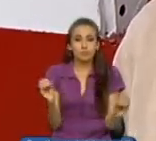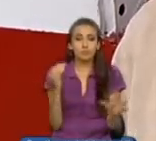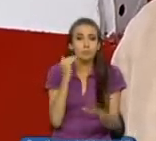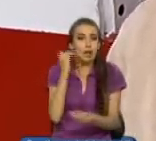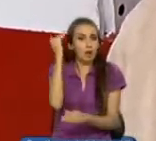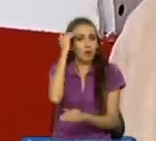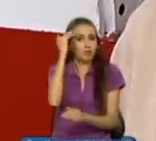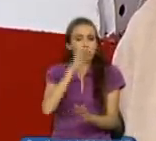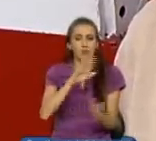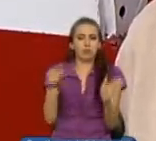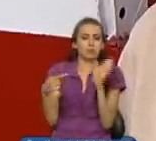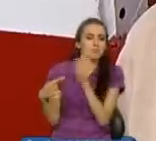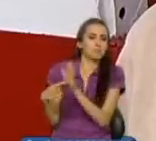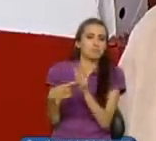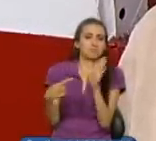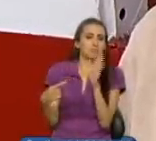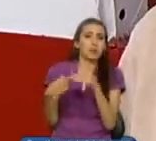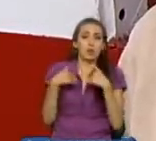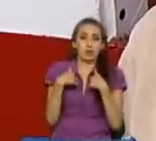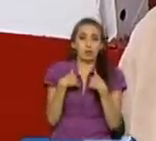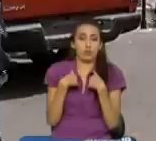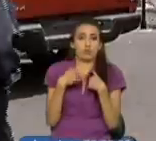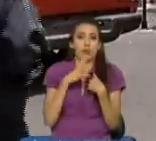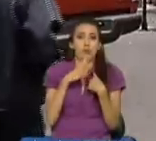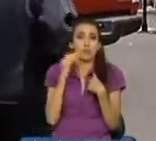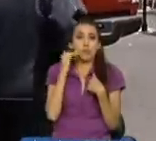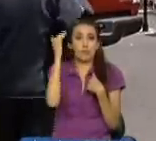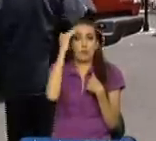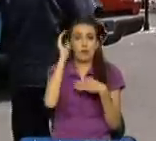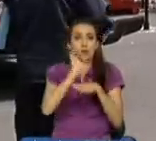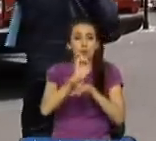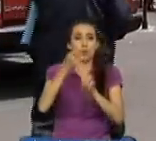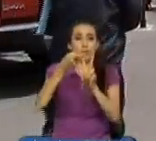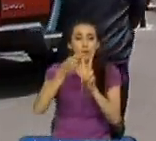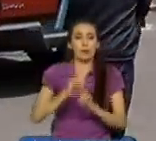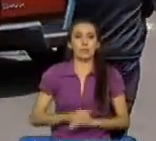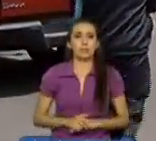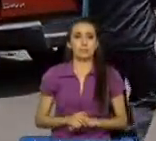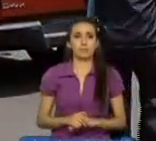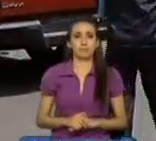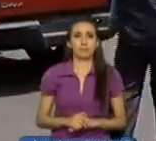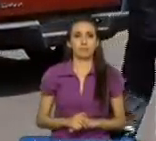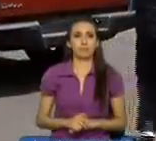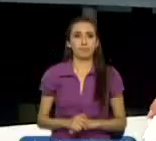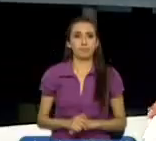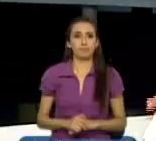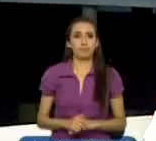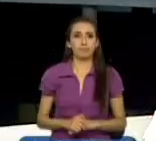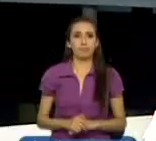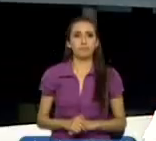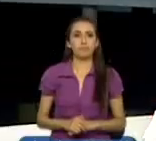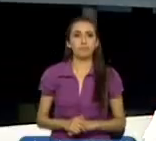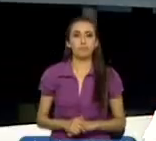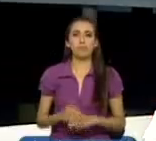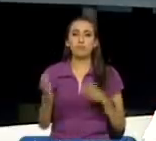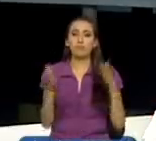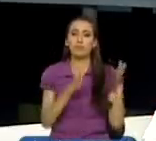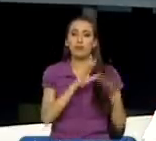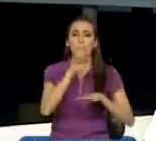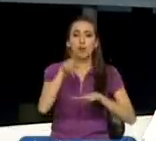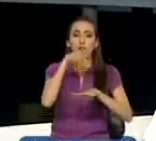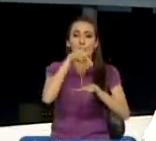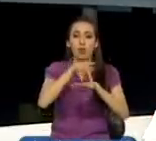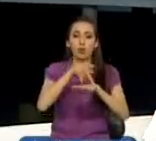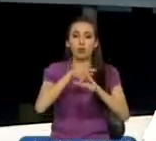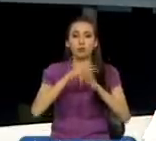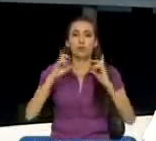considera al menos yo le hablo por el adulto mayor Ivana paredes Ecuador TV que Los profesionales de la salud